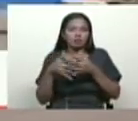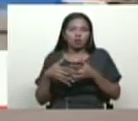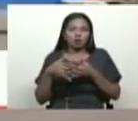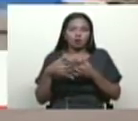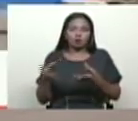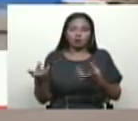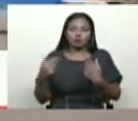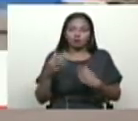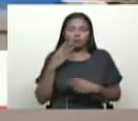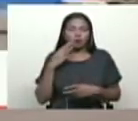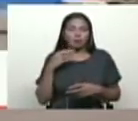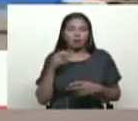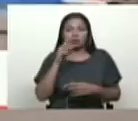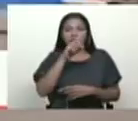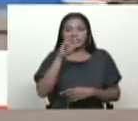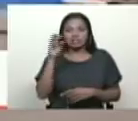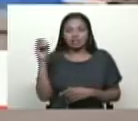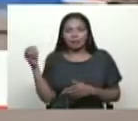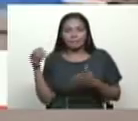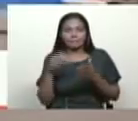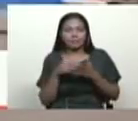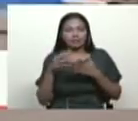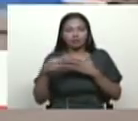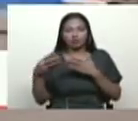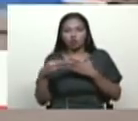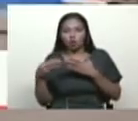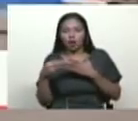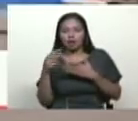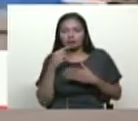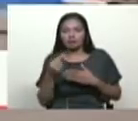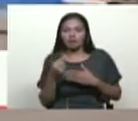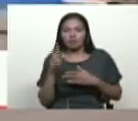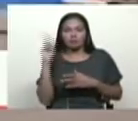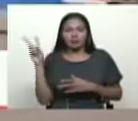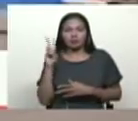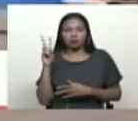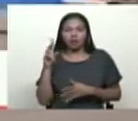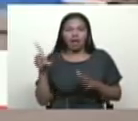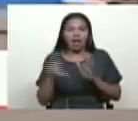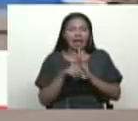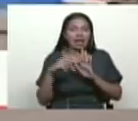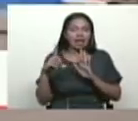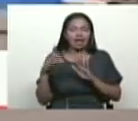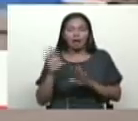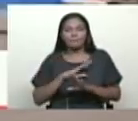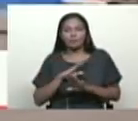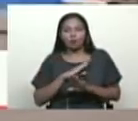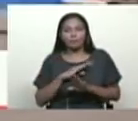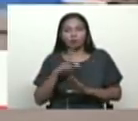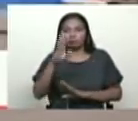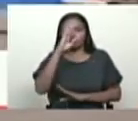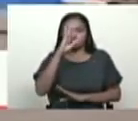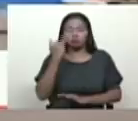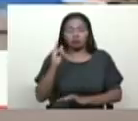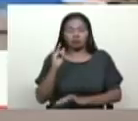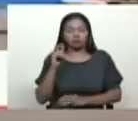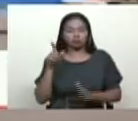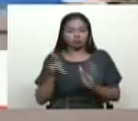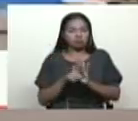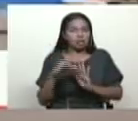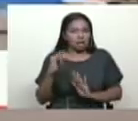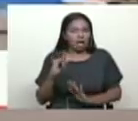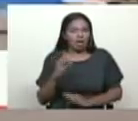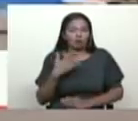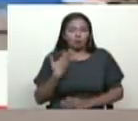reciben por cada Twitter $100,000 que sacan sobre Venezuela y es legal para sus ingresos bancarios. Y es